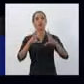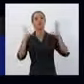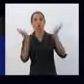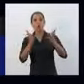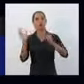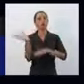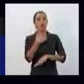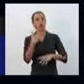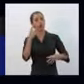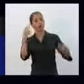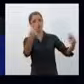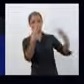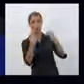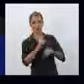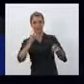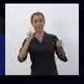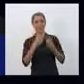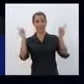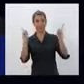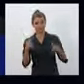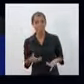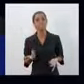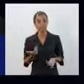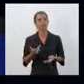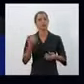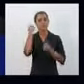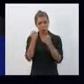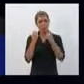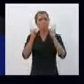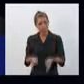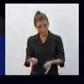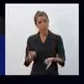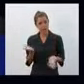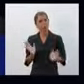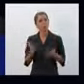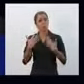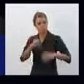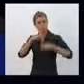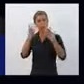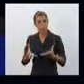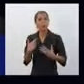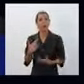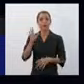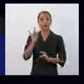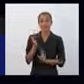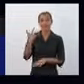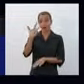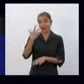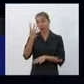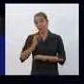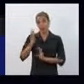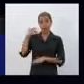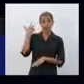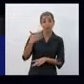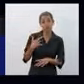no vamos a poder arreglar la economía pero tres años y medio casi cuatro es muy poco tiempo para enderezar décadas de políticas